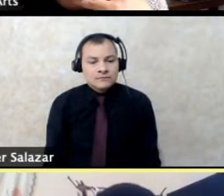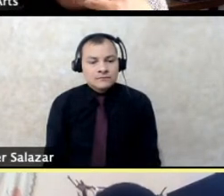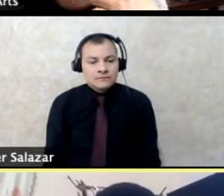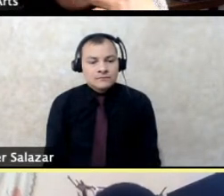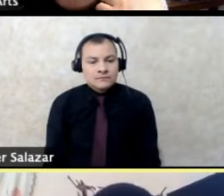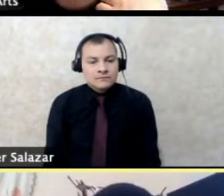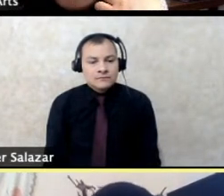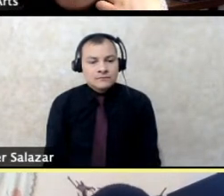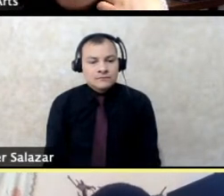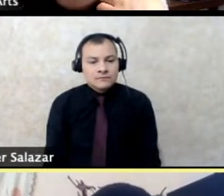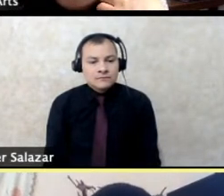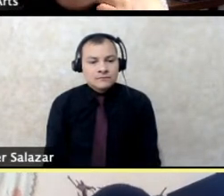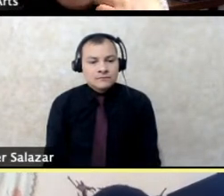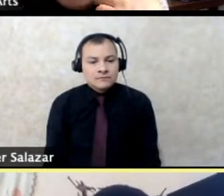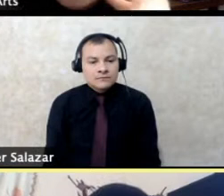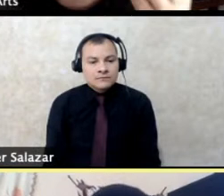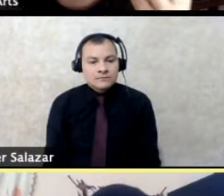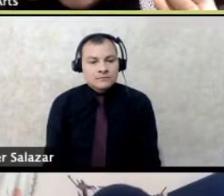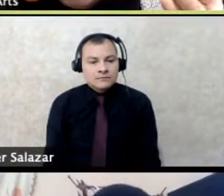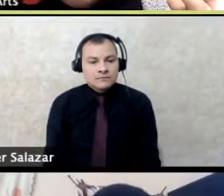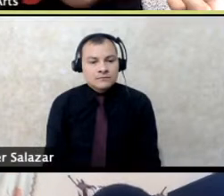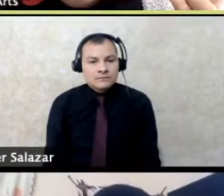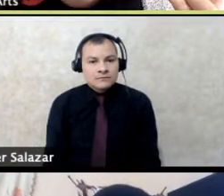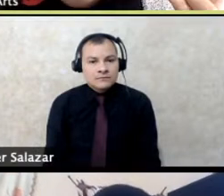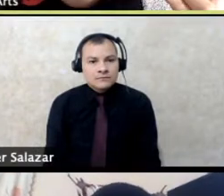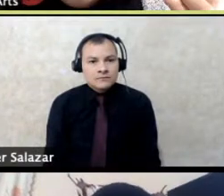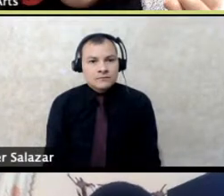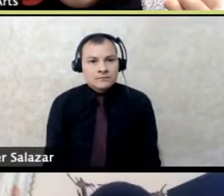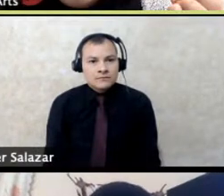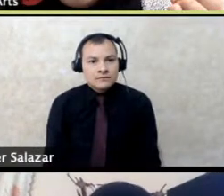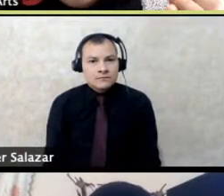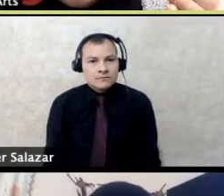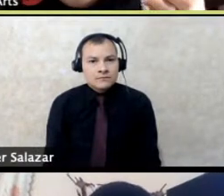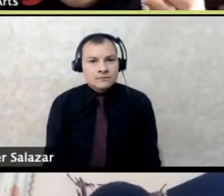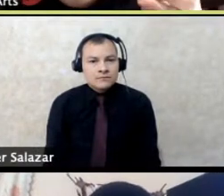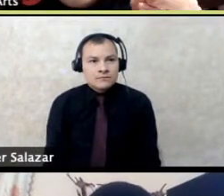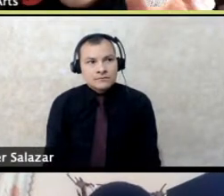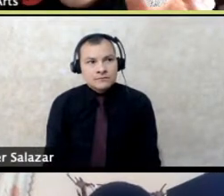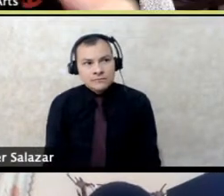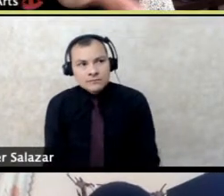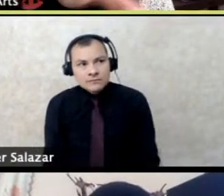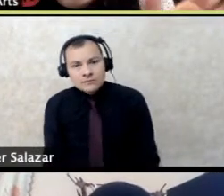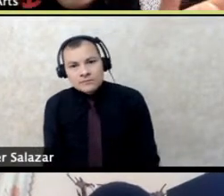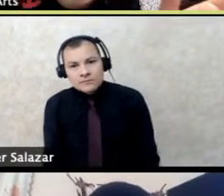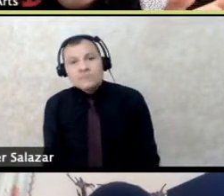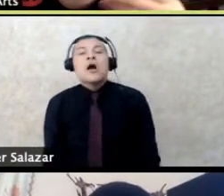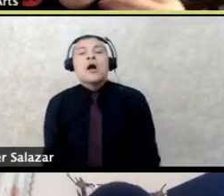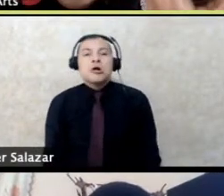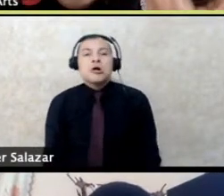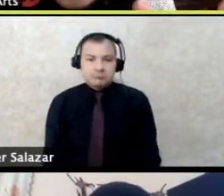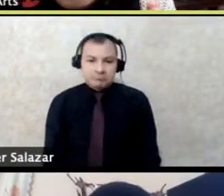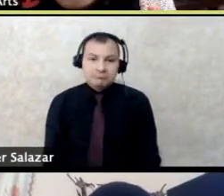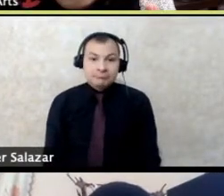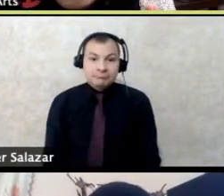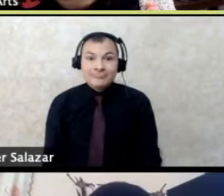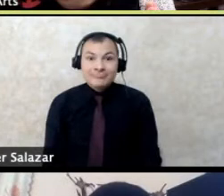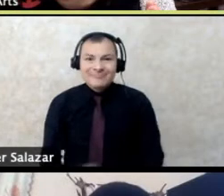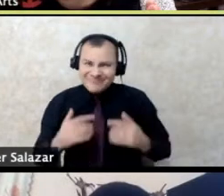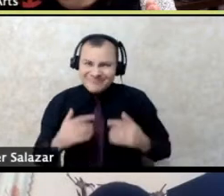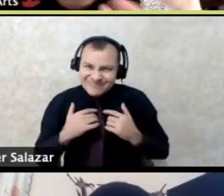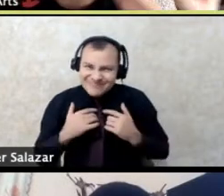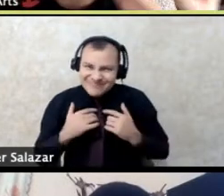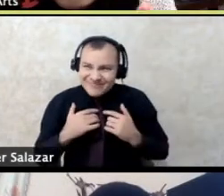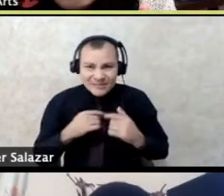fellow youth. Mm-hmm. Y dentro de todo este contexto de lo que ocurría con